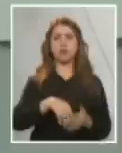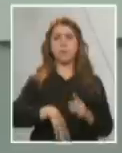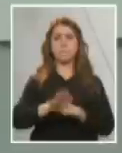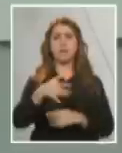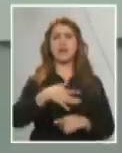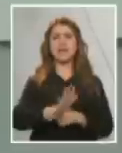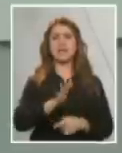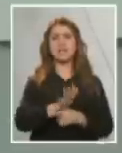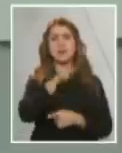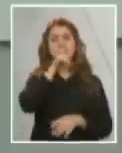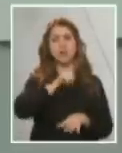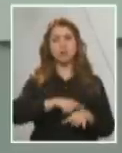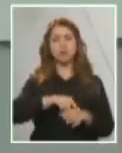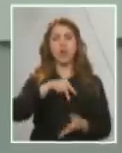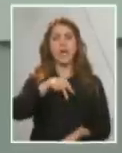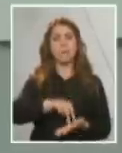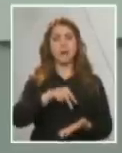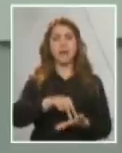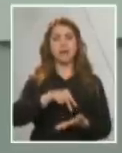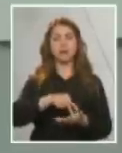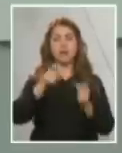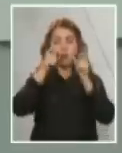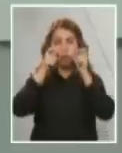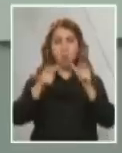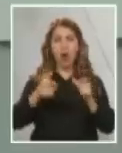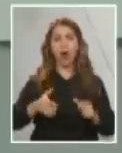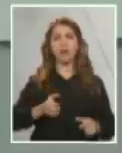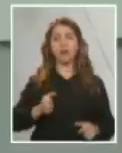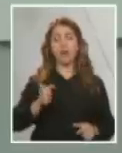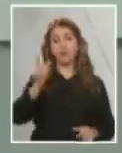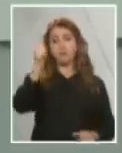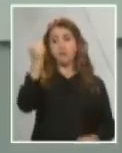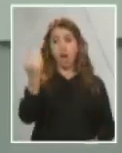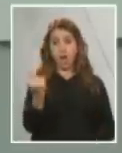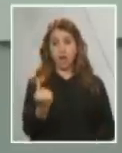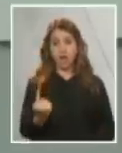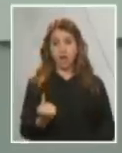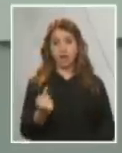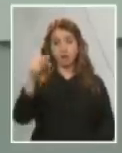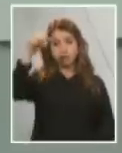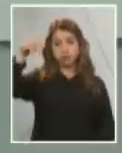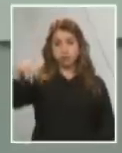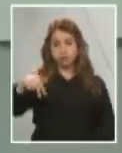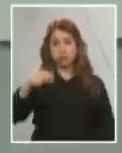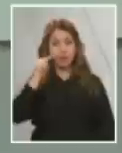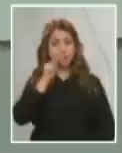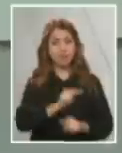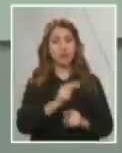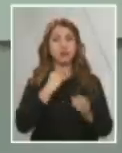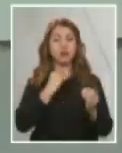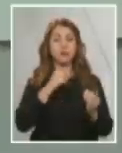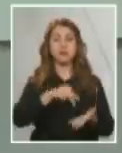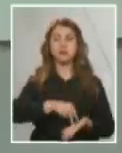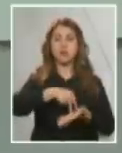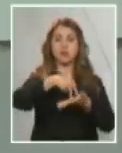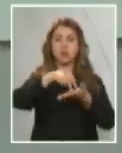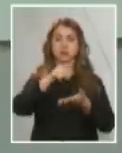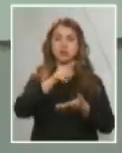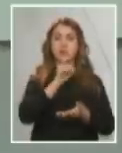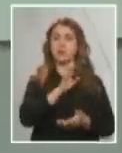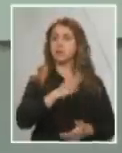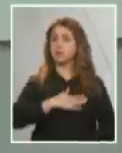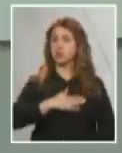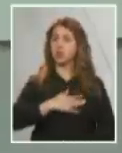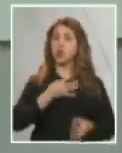15 minutos esperando para que baje un guardia y vea qué le pasa al ascensor. Y no solamente yo,